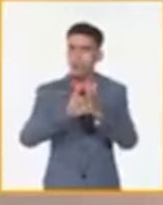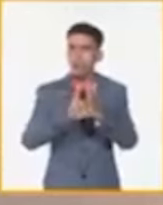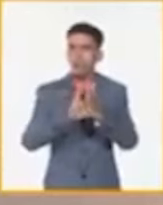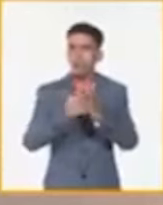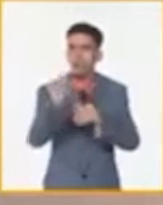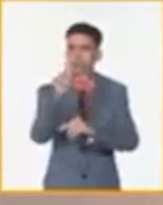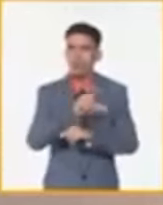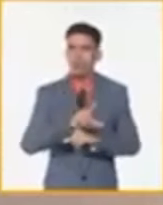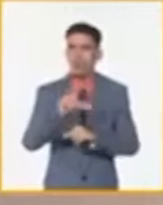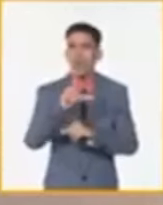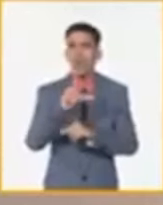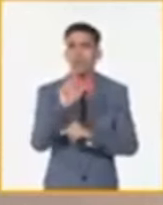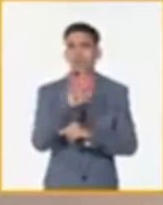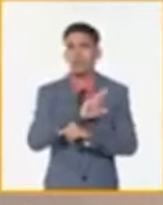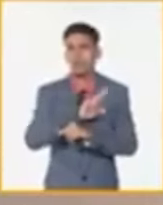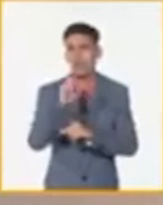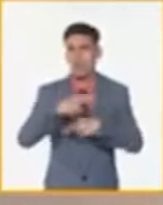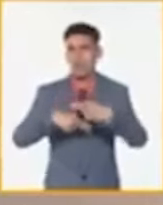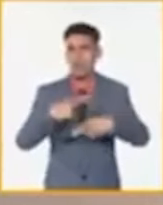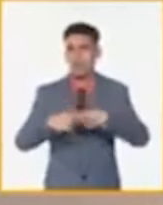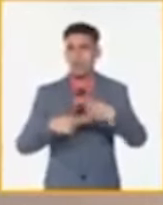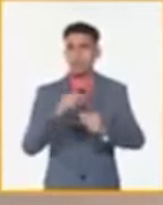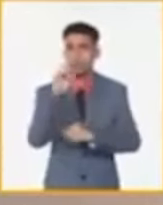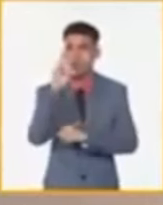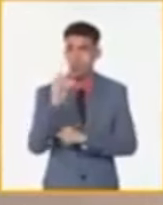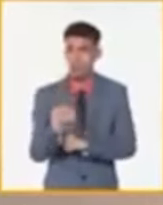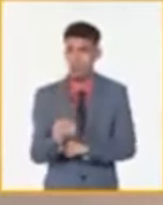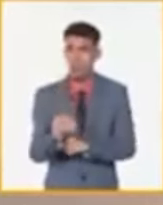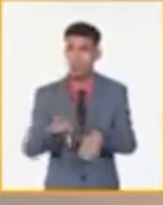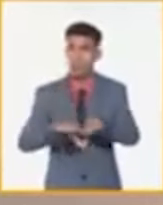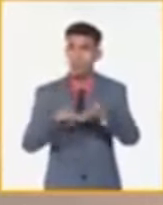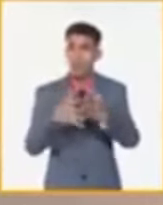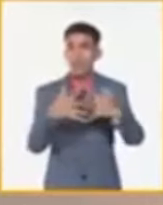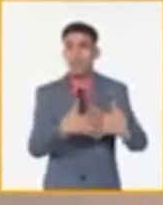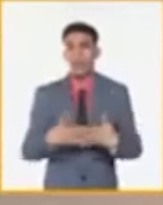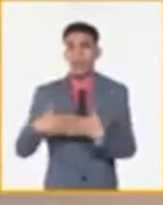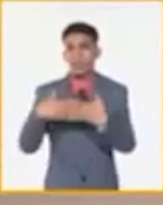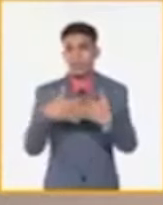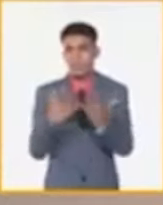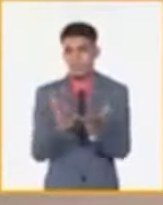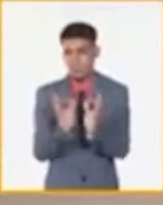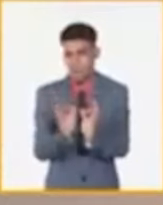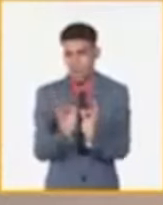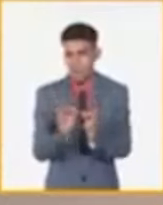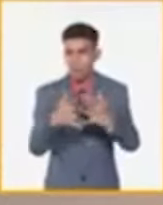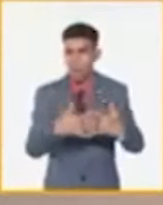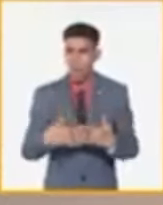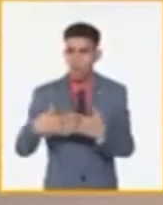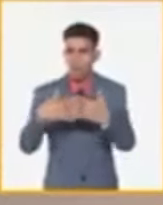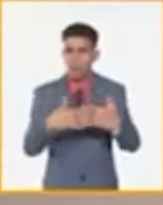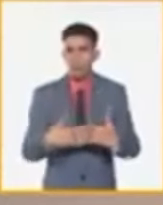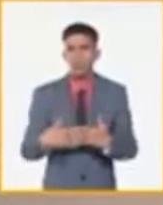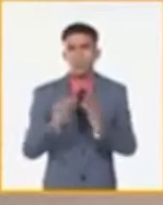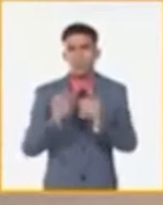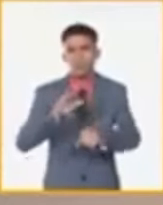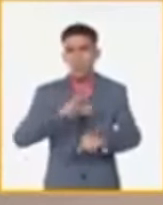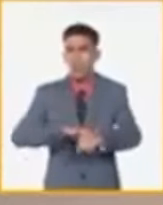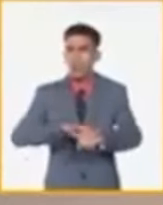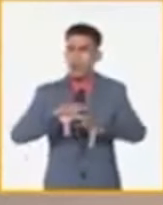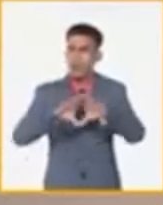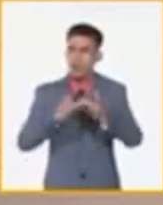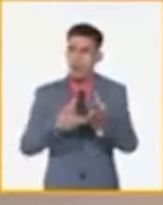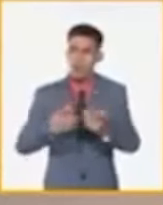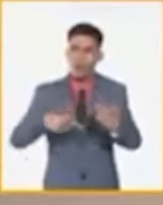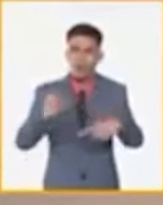revolución se se había planteado fueron elado de lases externas Estados Unidos que alg momentoo ha